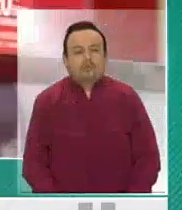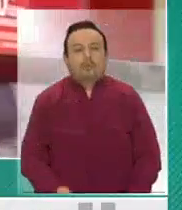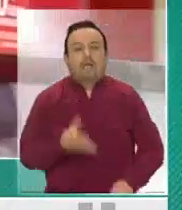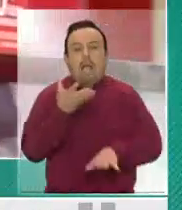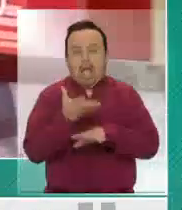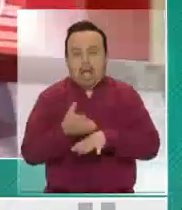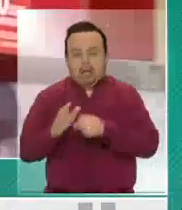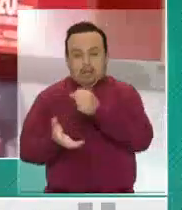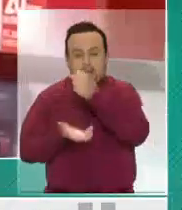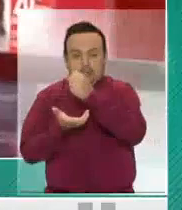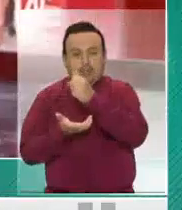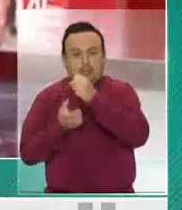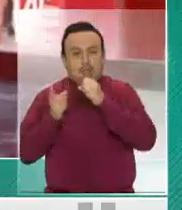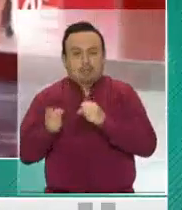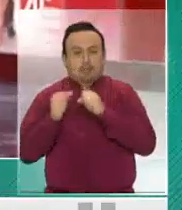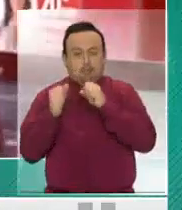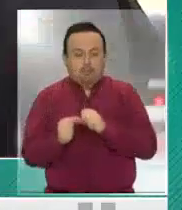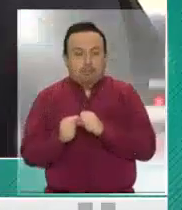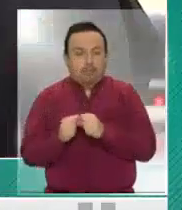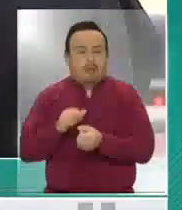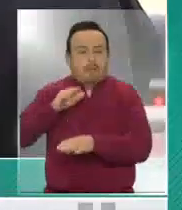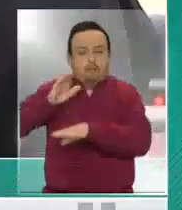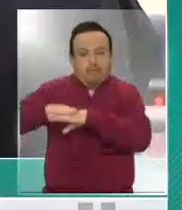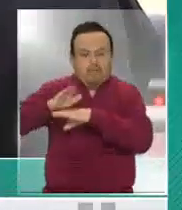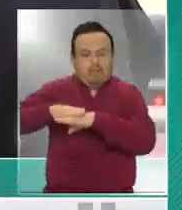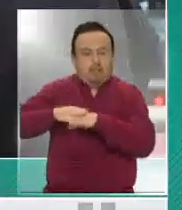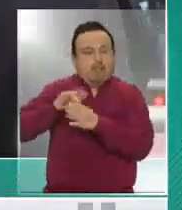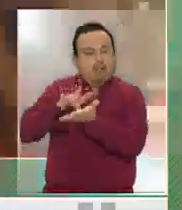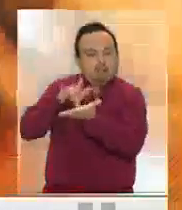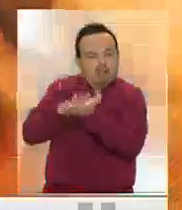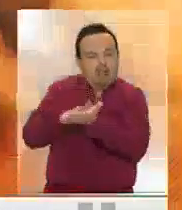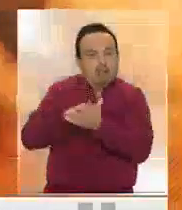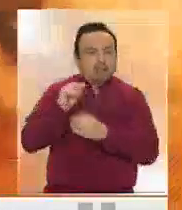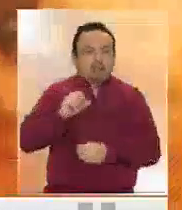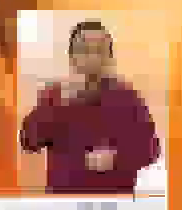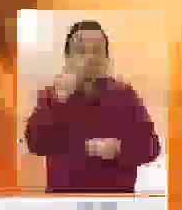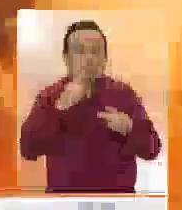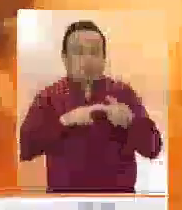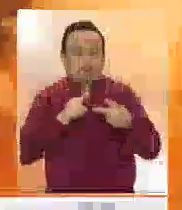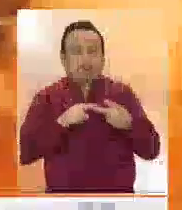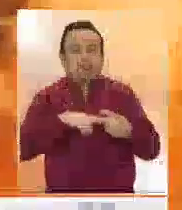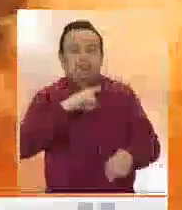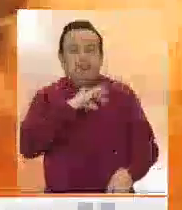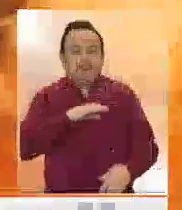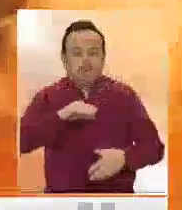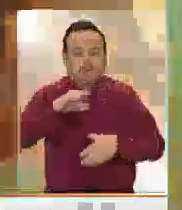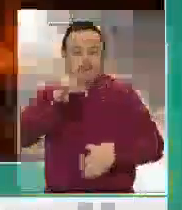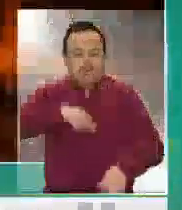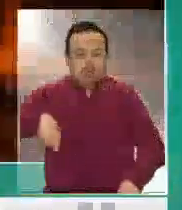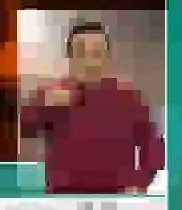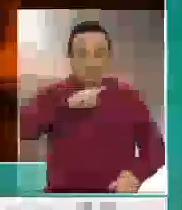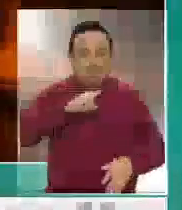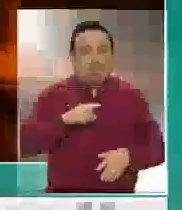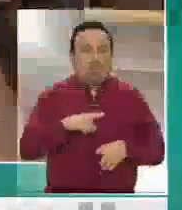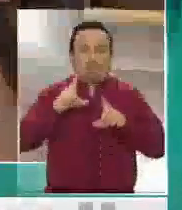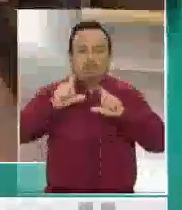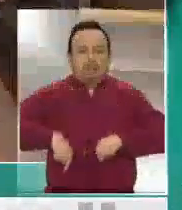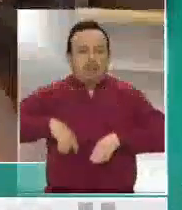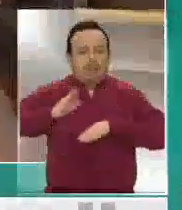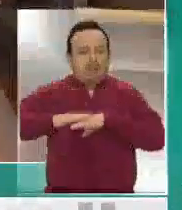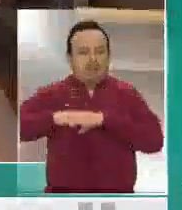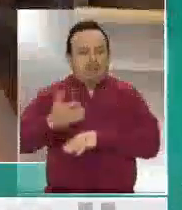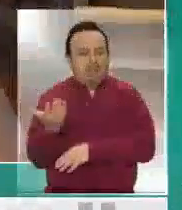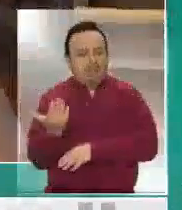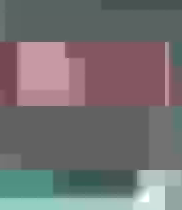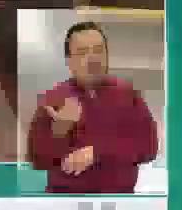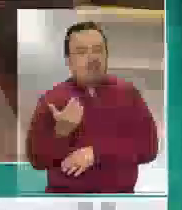Existen fondos y el Estado se puede endeudar. Chile es el segundo país con menos deuda de los países de la OECD. Nosotros estamos preocupados